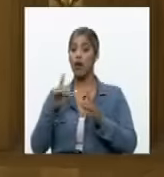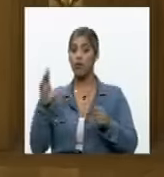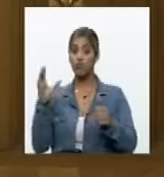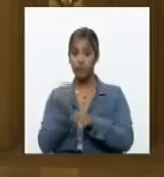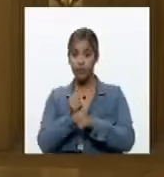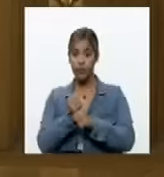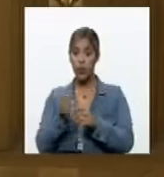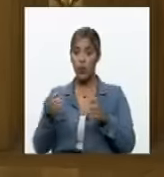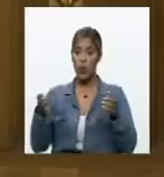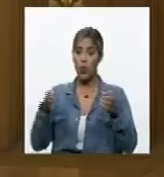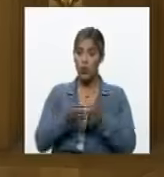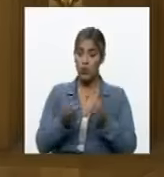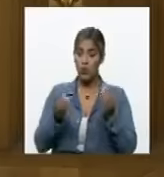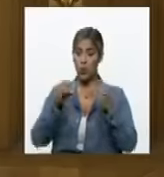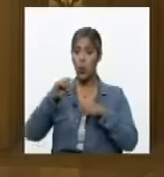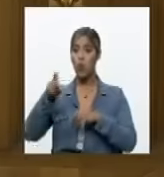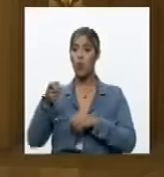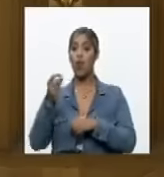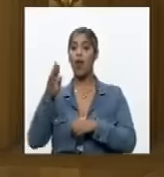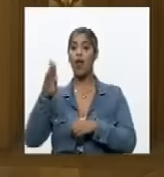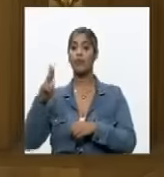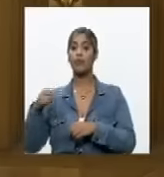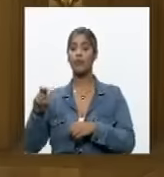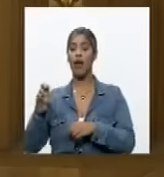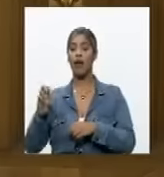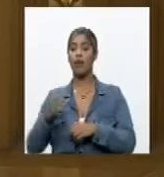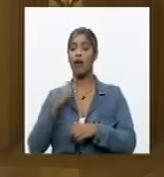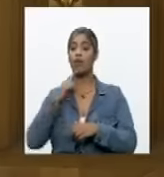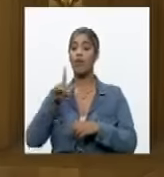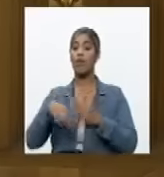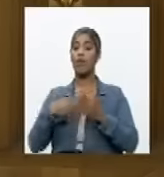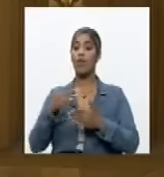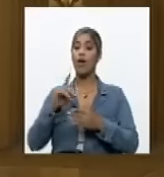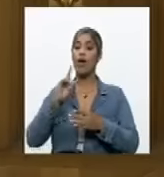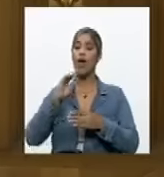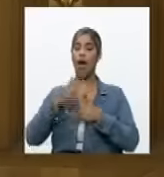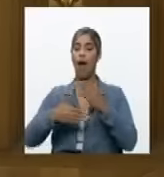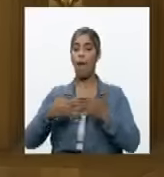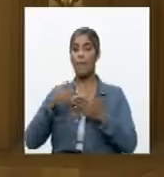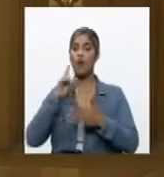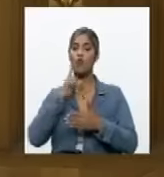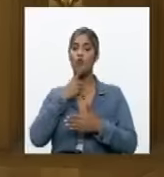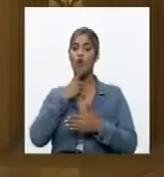España, y allí cambia su nombre a Samuel Robinson.